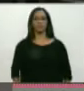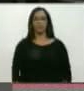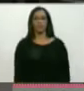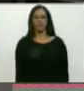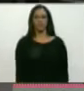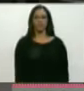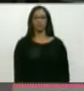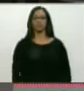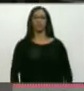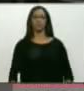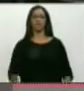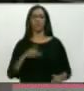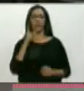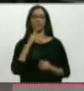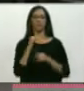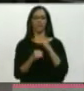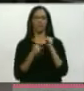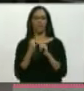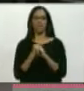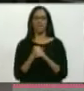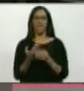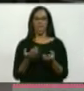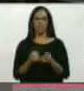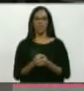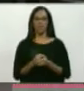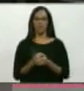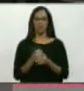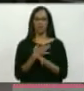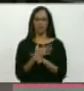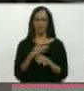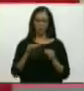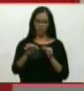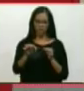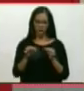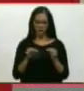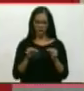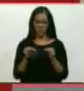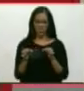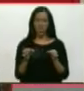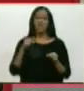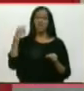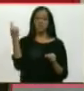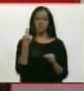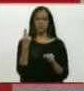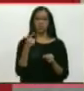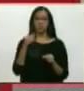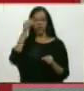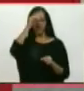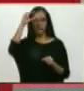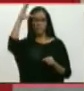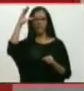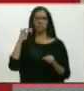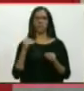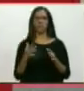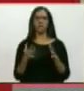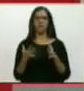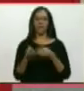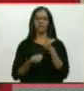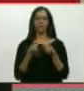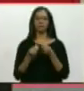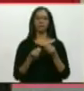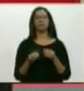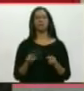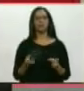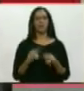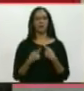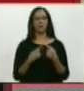Dicen que la política internacional es un gran ajedrez, ¿no? Y solo los más capacitados son los que logran hacer la jugada maestra. Y